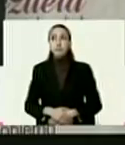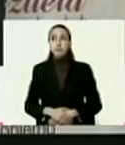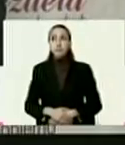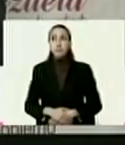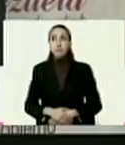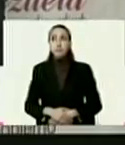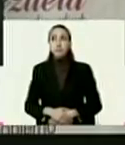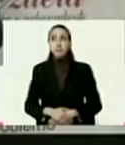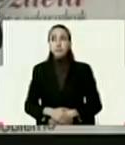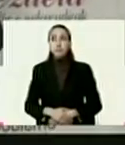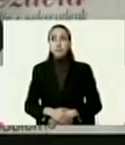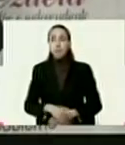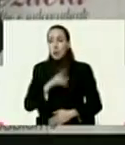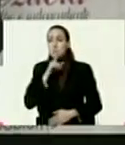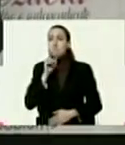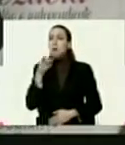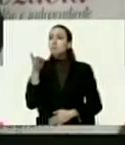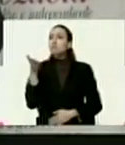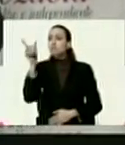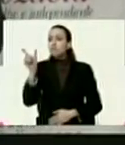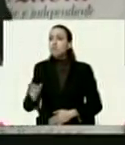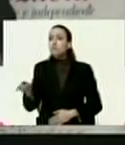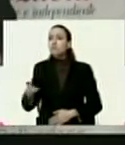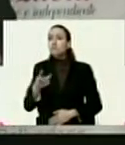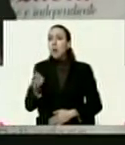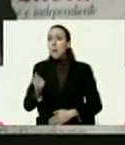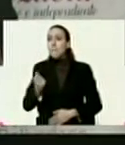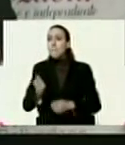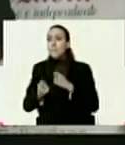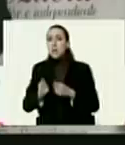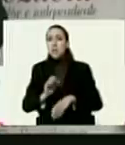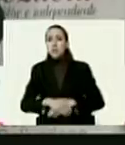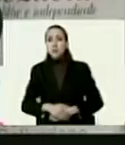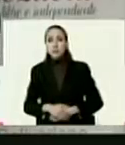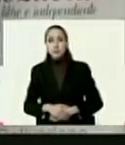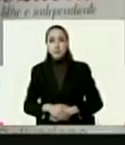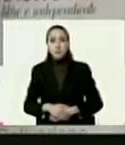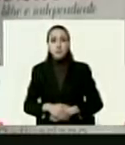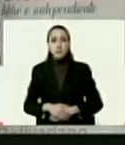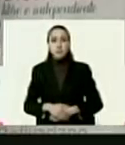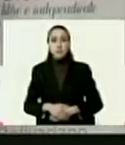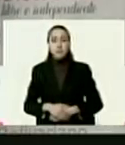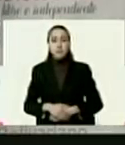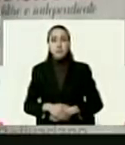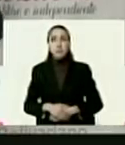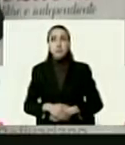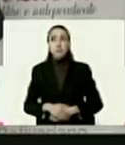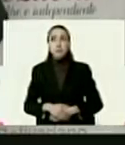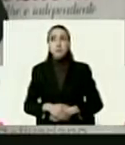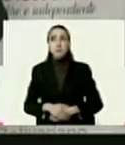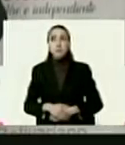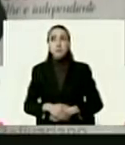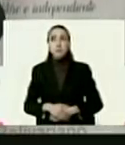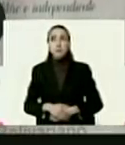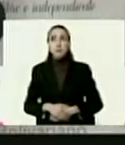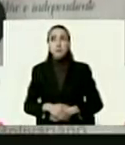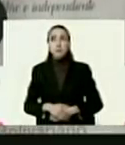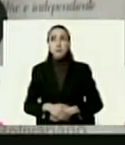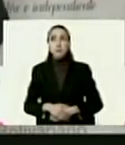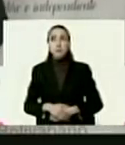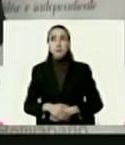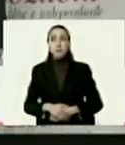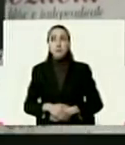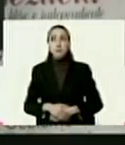Adelante, sí. ¿Me dice el nombre, por favor? Le quería preguntar, entiendo por lo que dicen que ustedes ya no consideran en ningún caso a Juan Guaidó como interlocutor válido